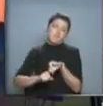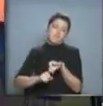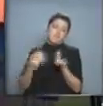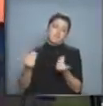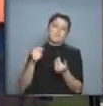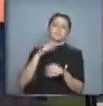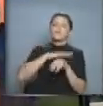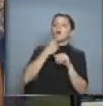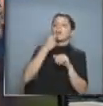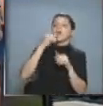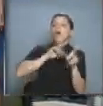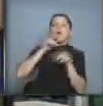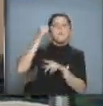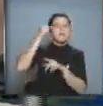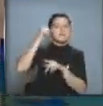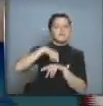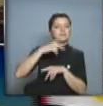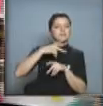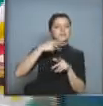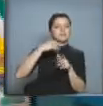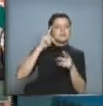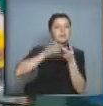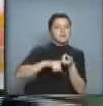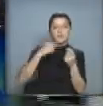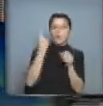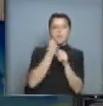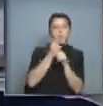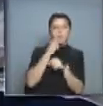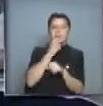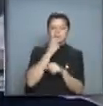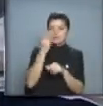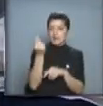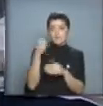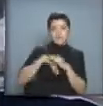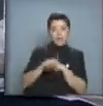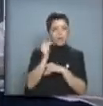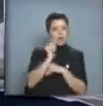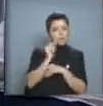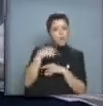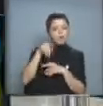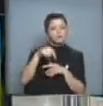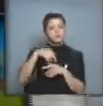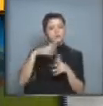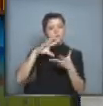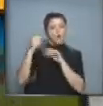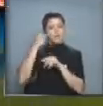no me animo a casarme porque todavía no estoy económicamente firme como para bancar un matrimonio. ¿Excusas? ¿Pasar por ahí? A ver.